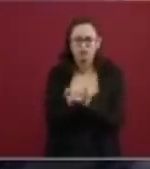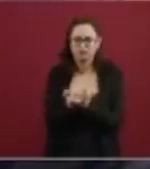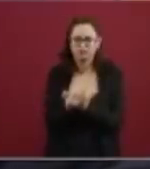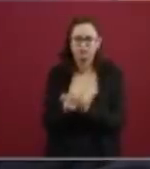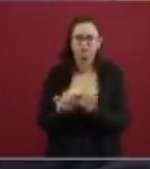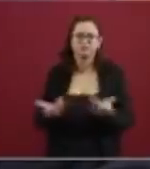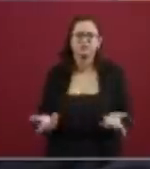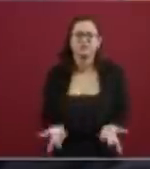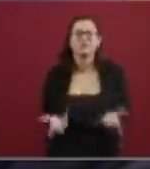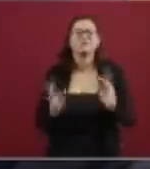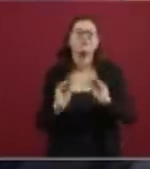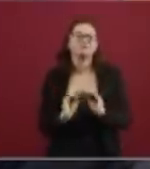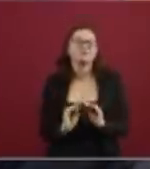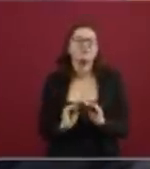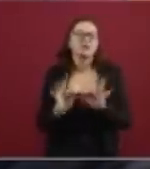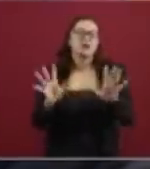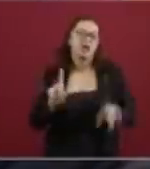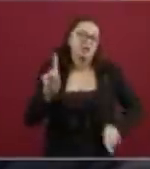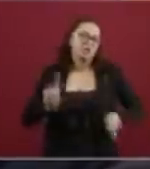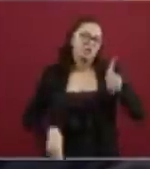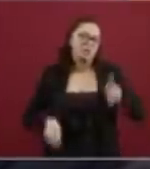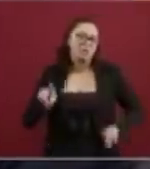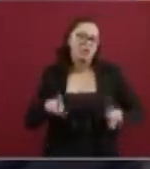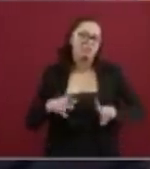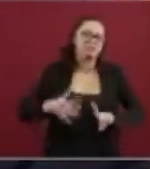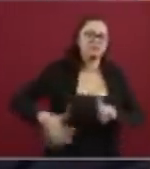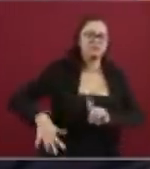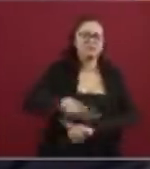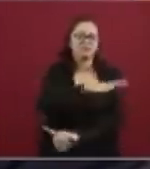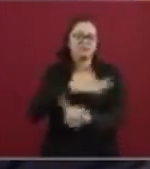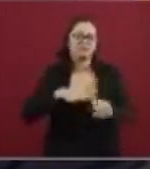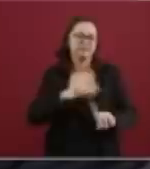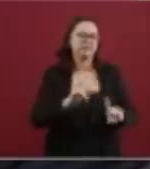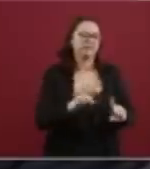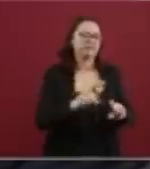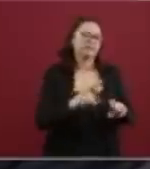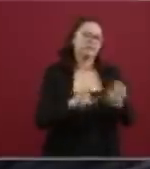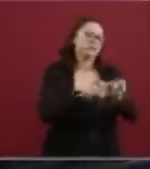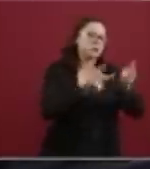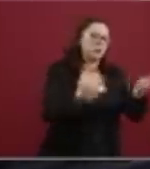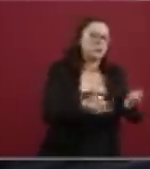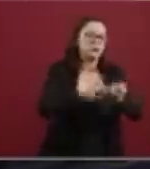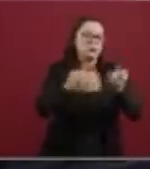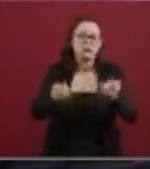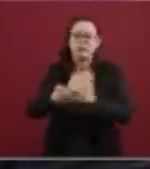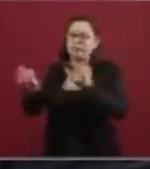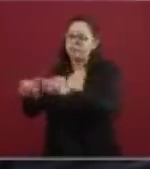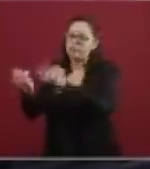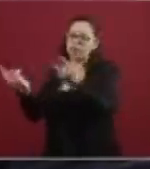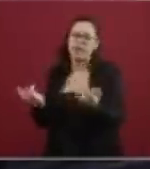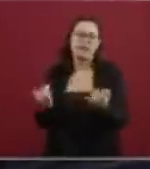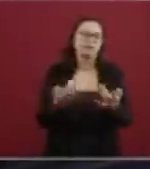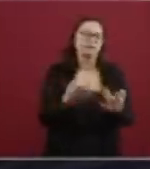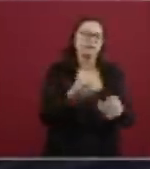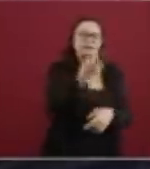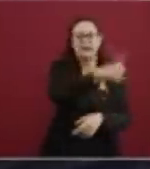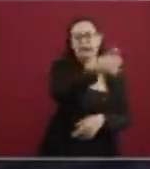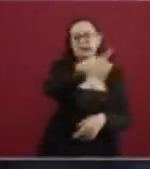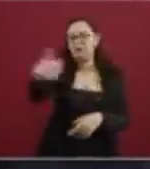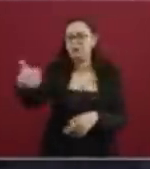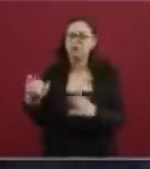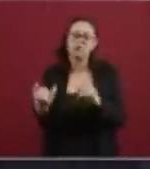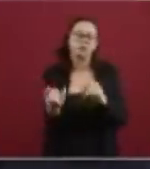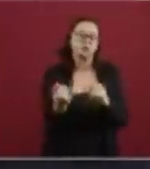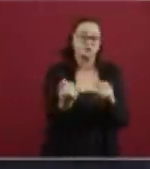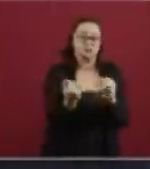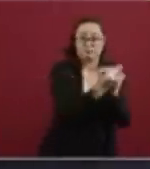ver en qué circunstancias, cada caso, no puede ser una cosa general, porque